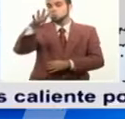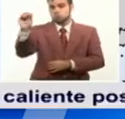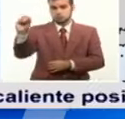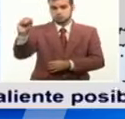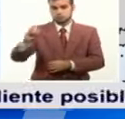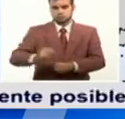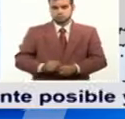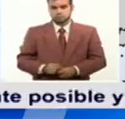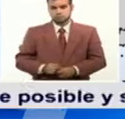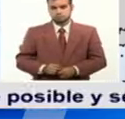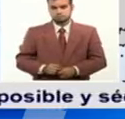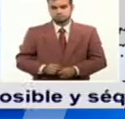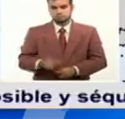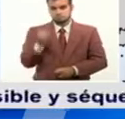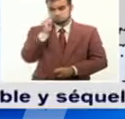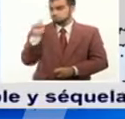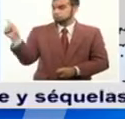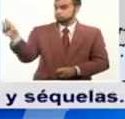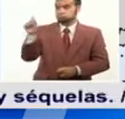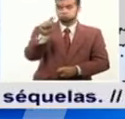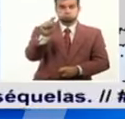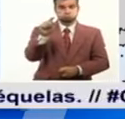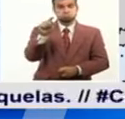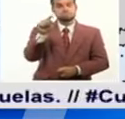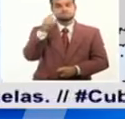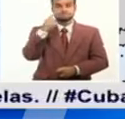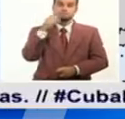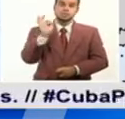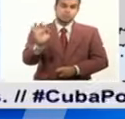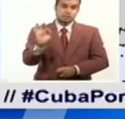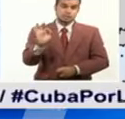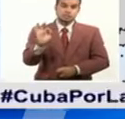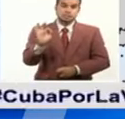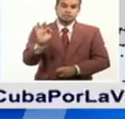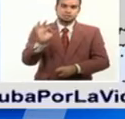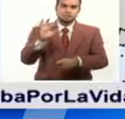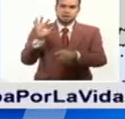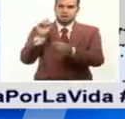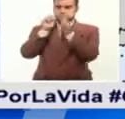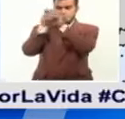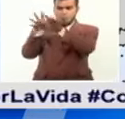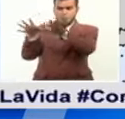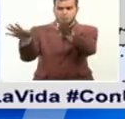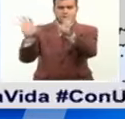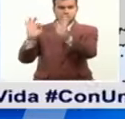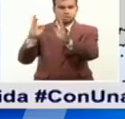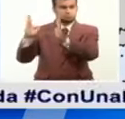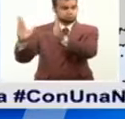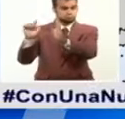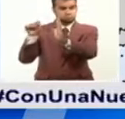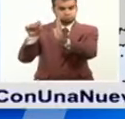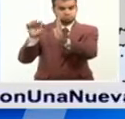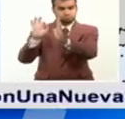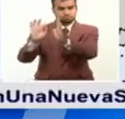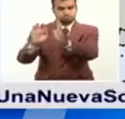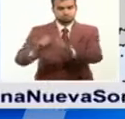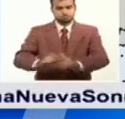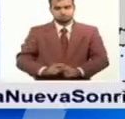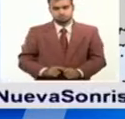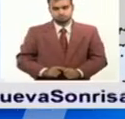Eso evidencia la fuerte transmisión que tenemos en el territorio de Occidente.